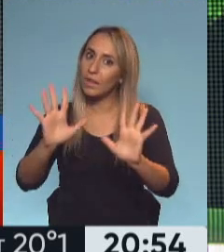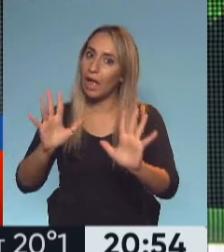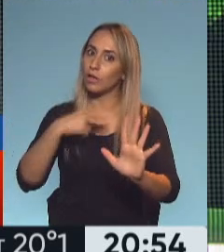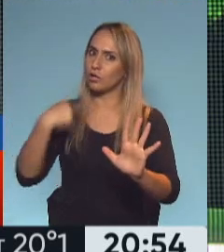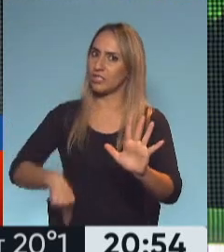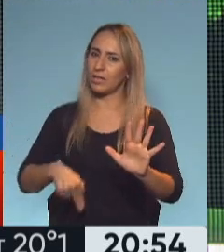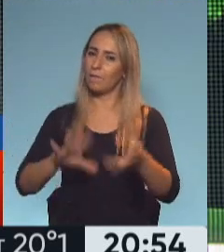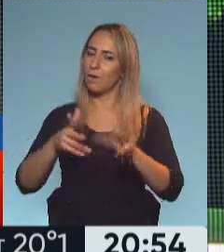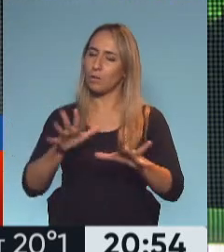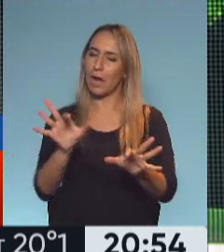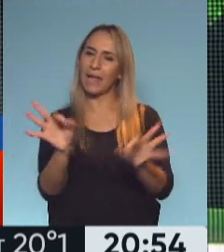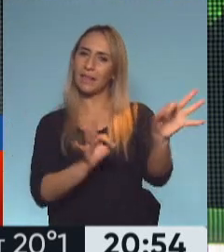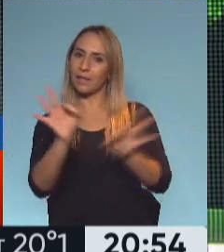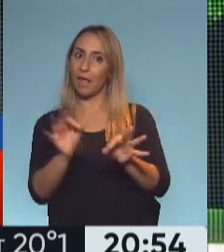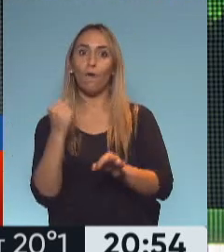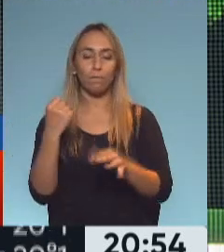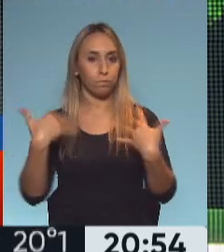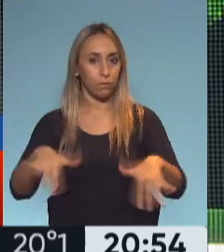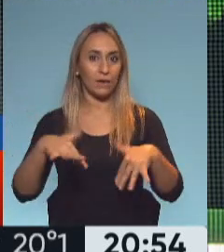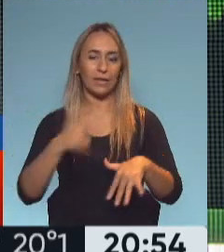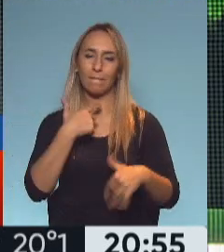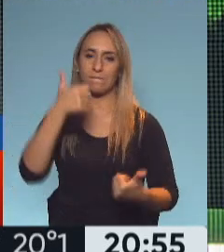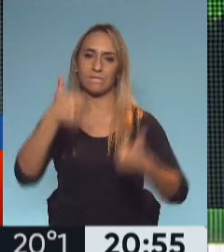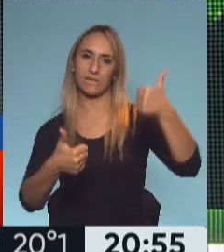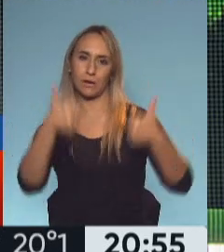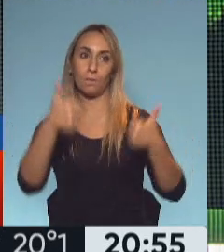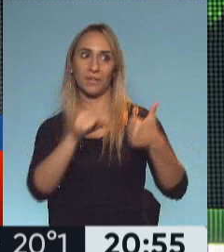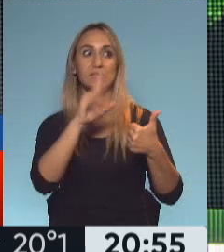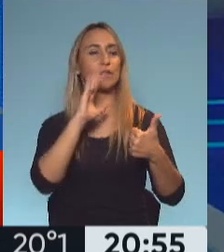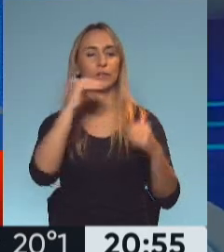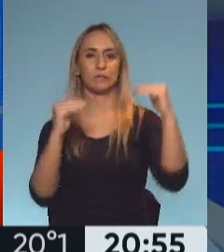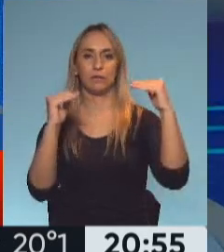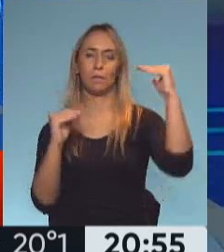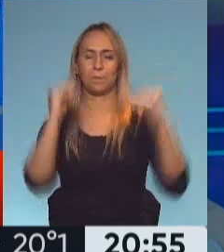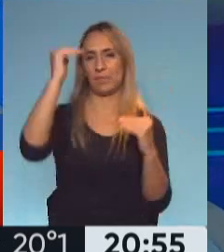jugando muy fuerte en disputarle este liderazgo global a los Estados Unidos. No los unirá